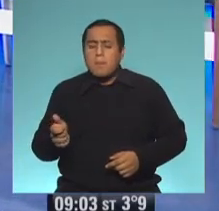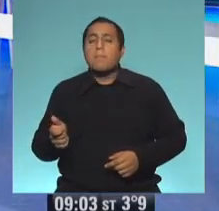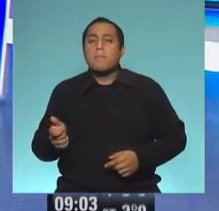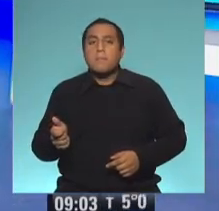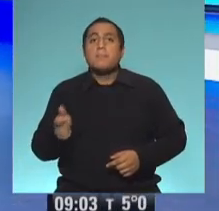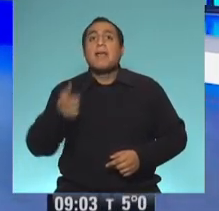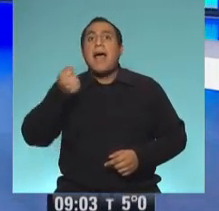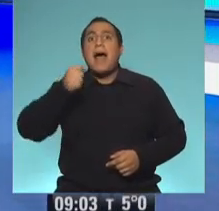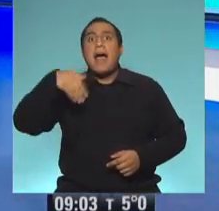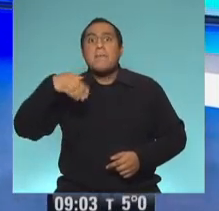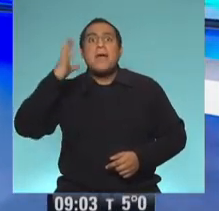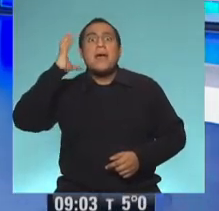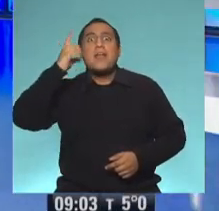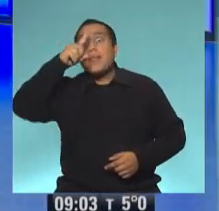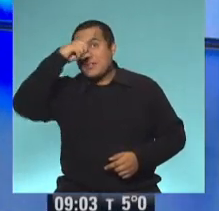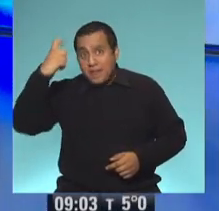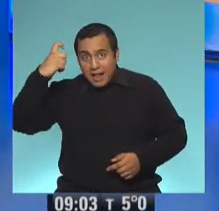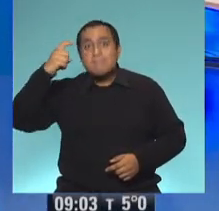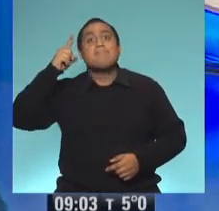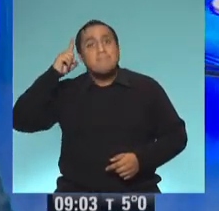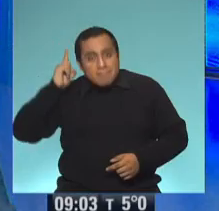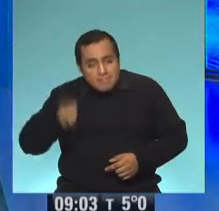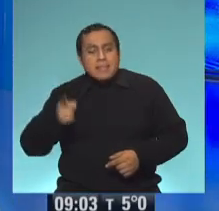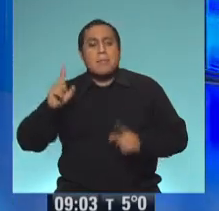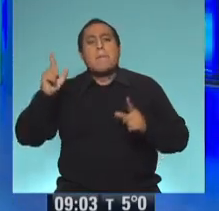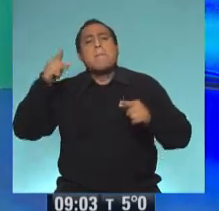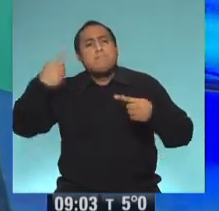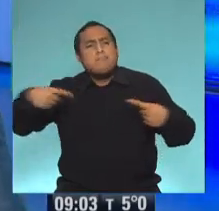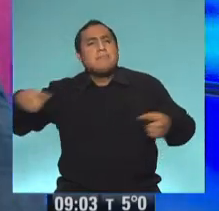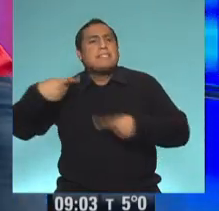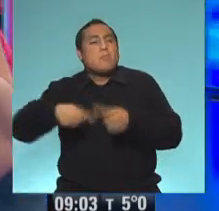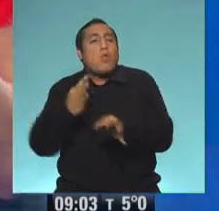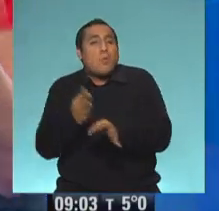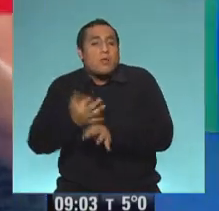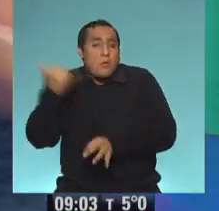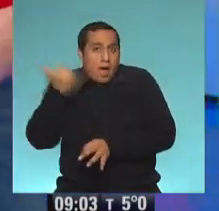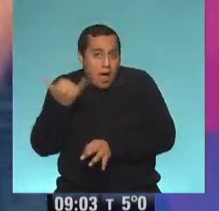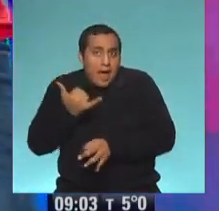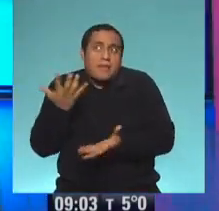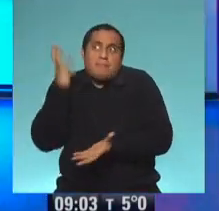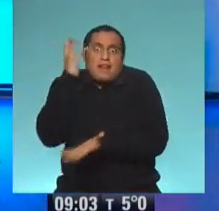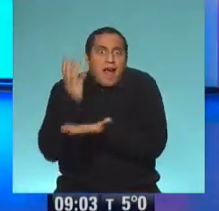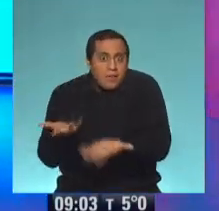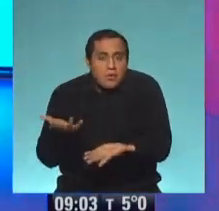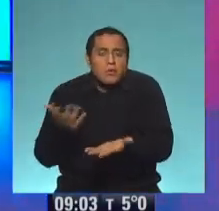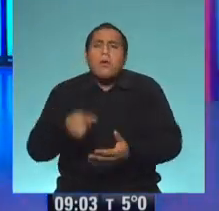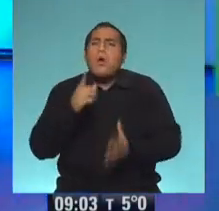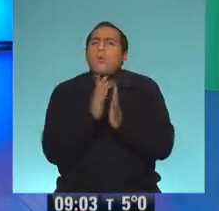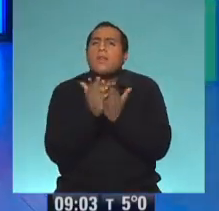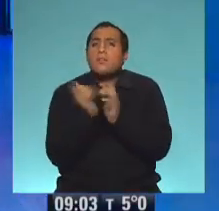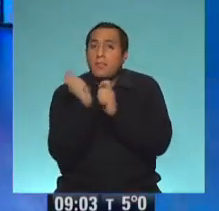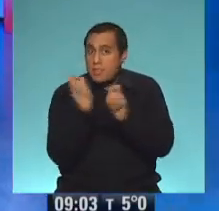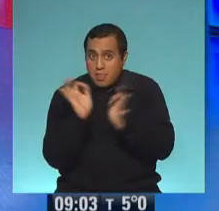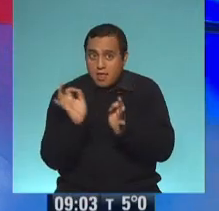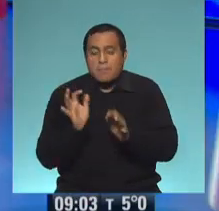¿Sintonizo? AM Radio Nacional, que hay un montón de programación. También seguimos educando en la radio. ¿Y no te llegaron los cuadernillos? Y hoy va a